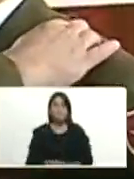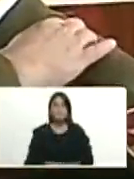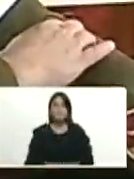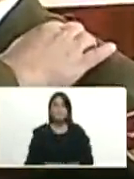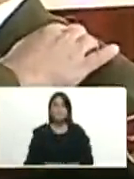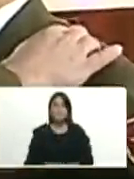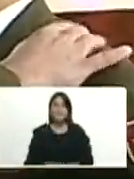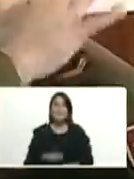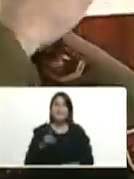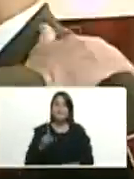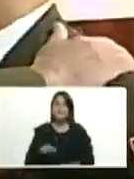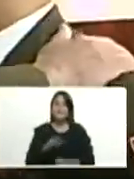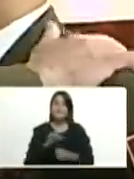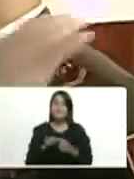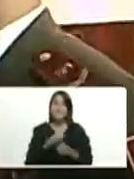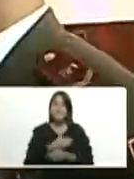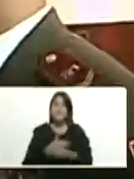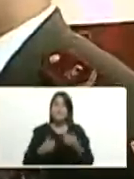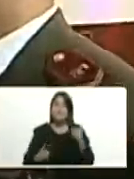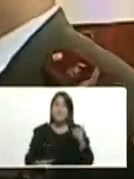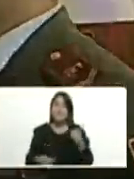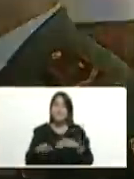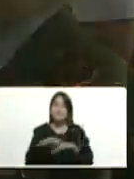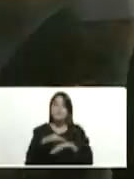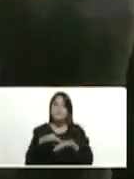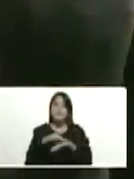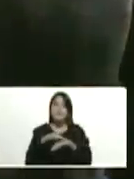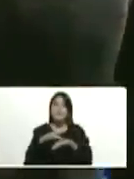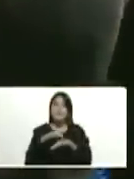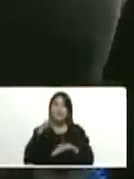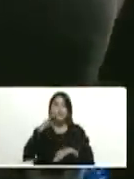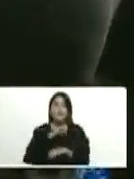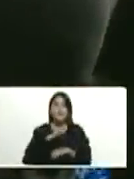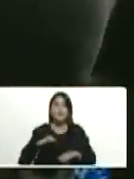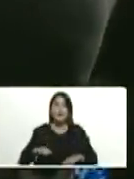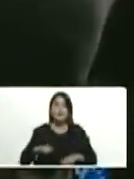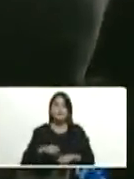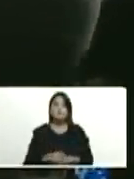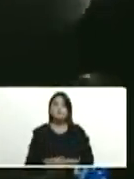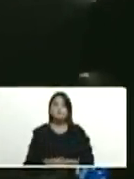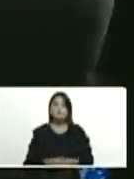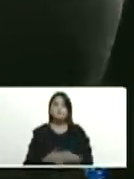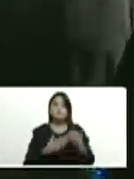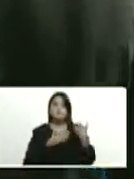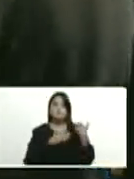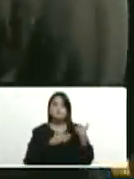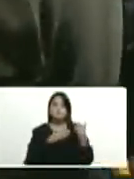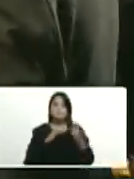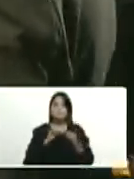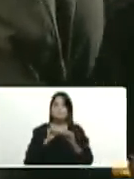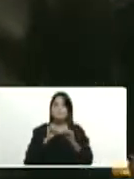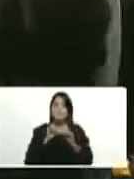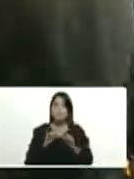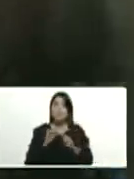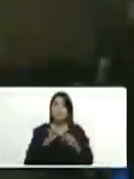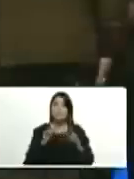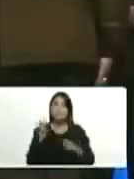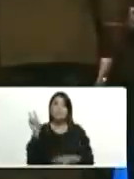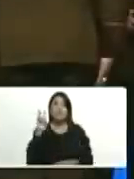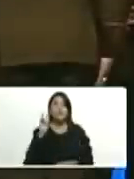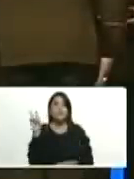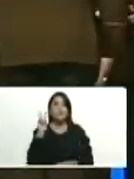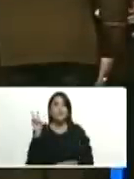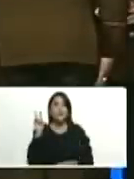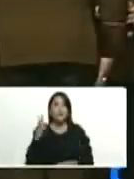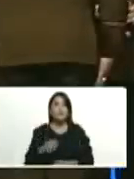Asimismo, el vicepresidente sectorial y ministro de Defensa ha destacado el rol de la FAN en la garantía de la paz en el territorio nacional y la